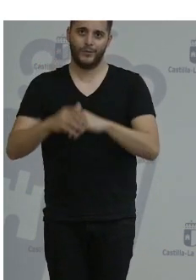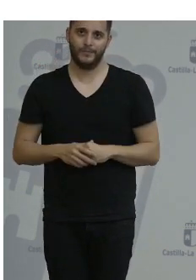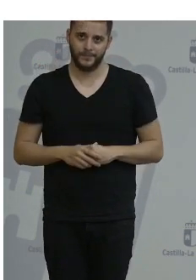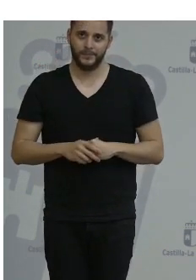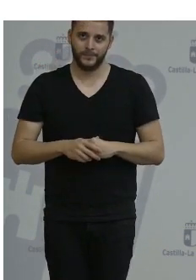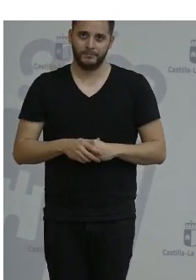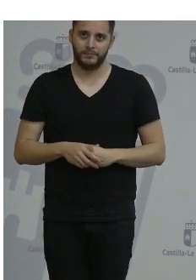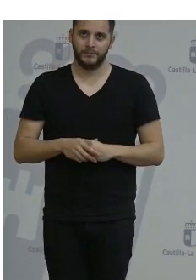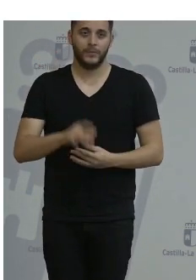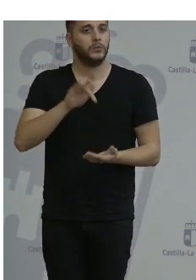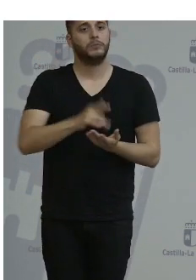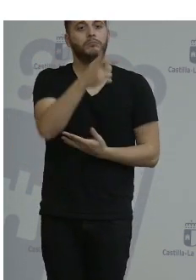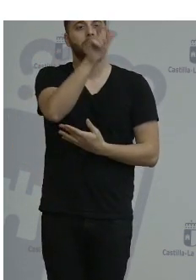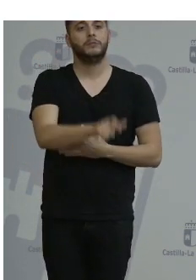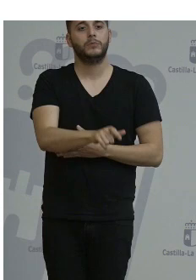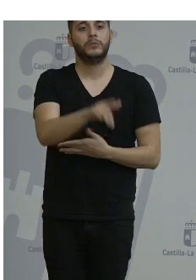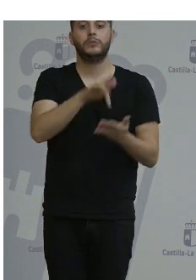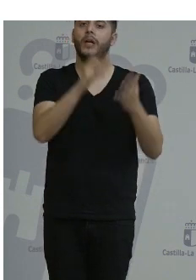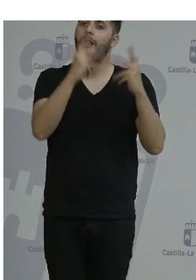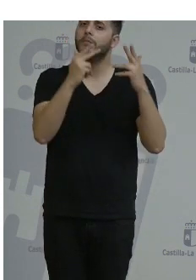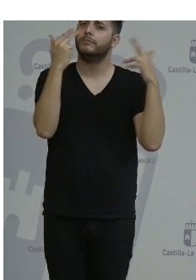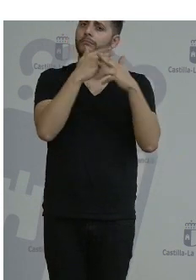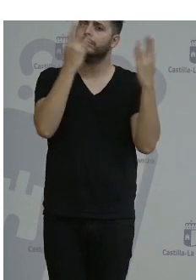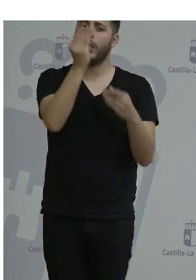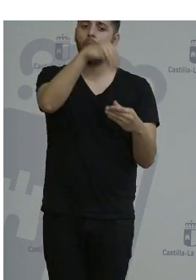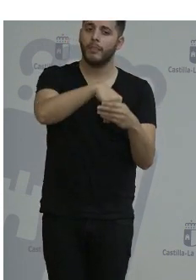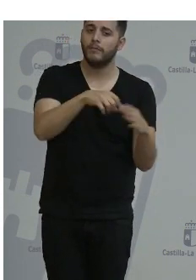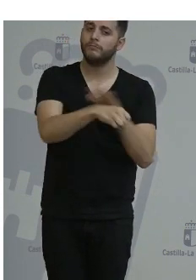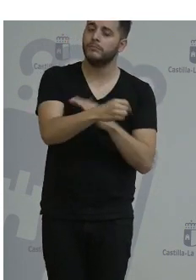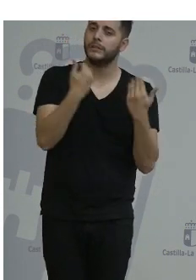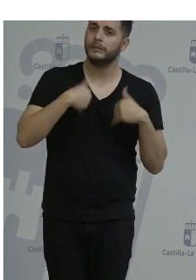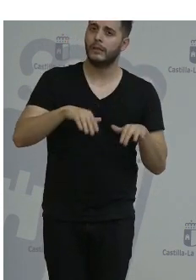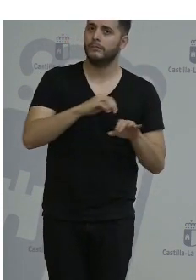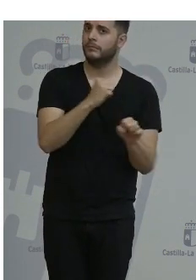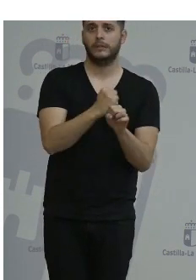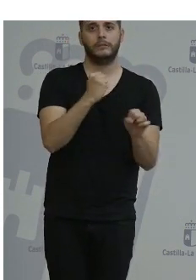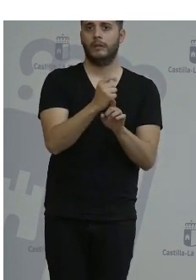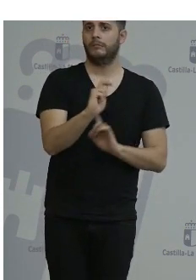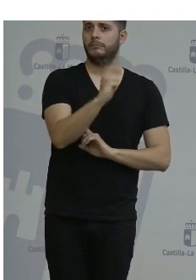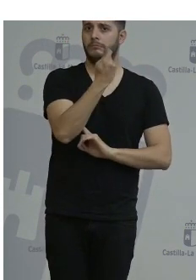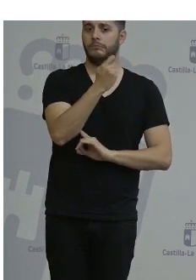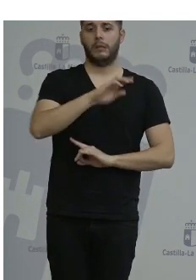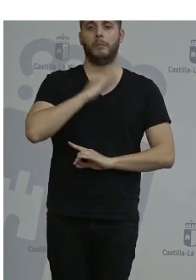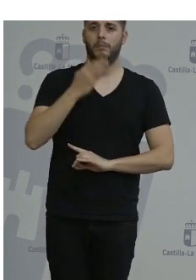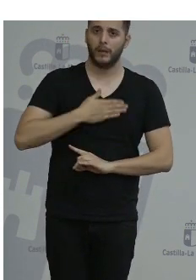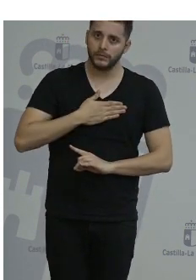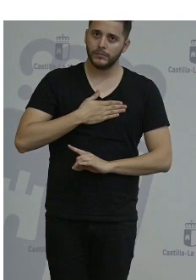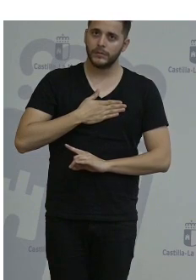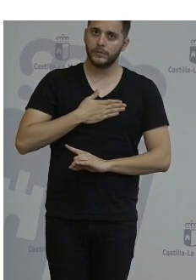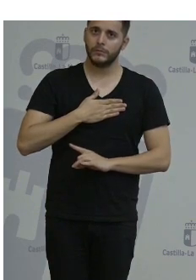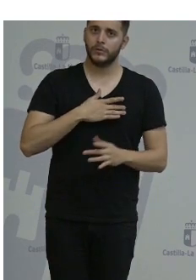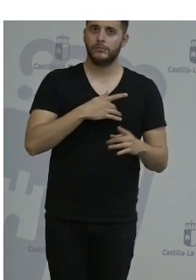entra a trabajar en la Administración Pública, pues al día siguiente o a los plazos que se